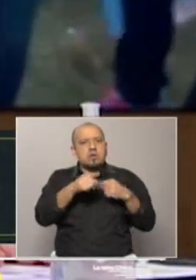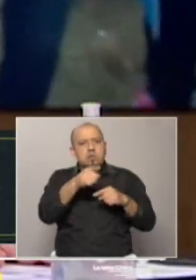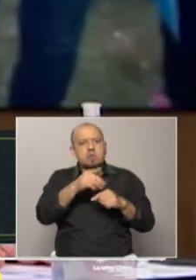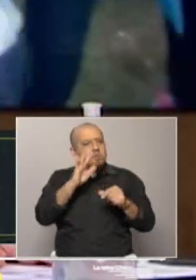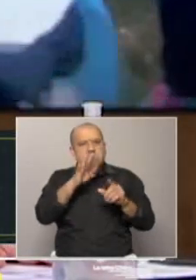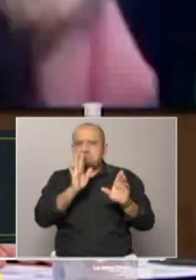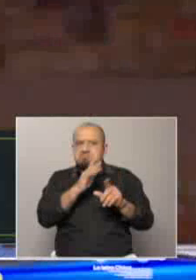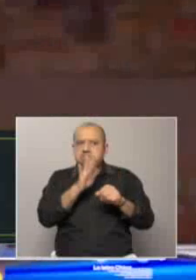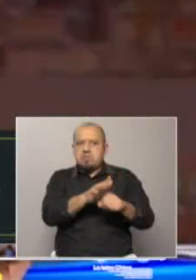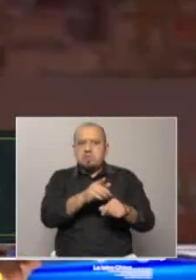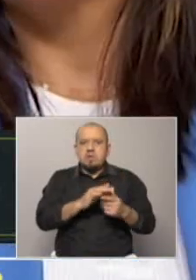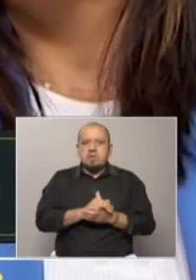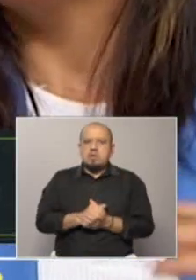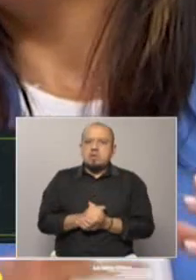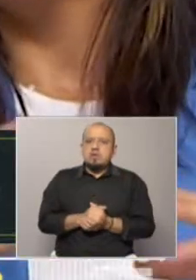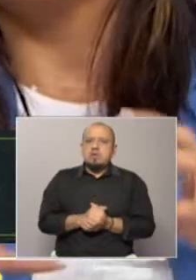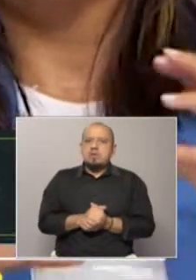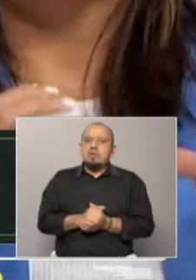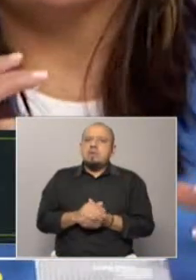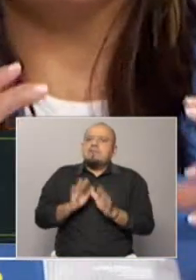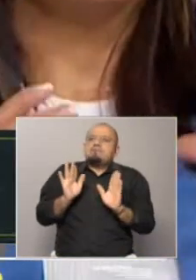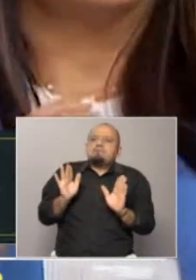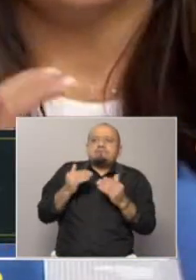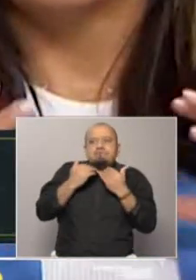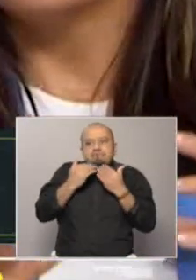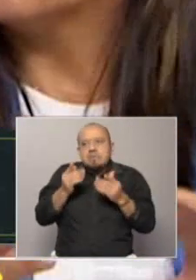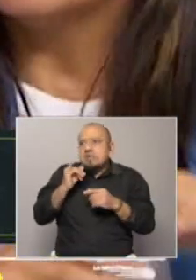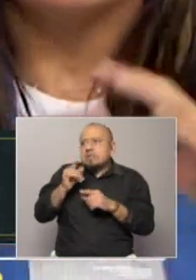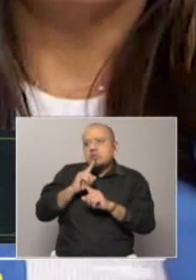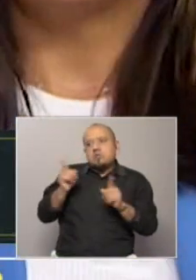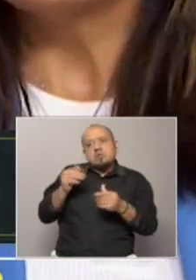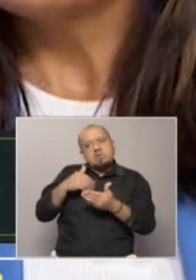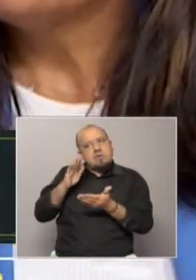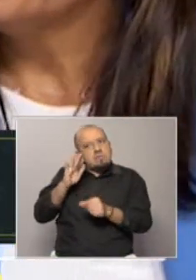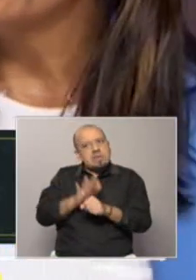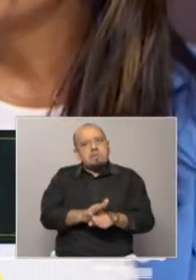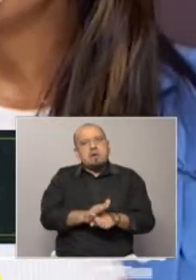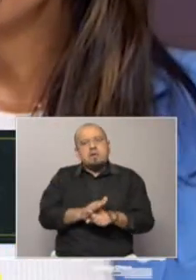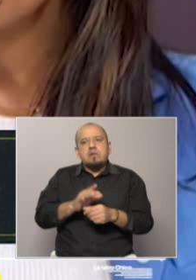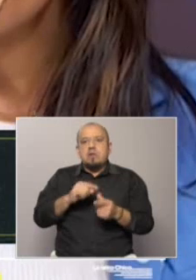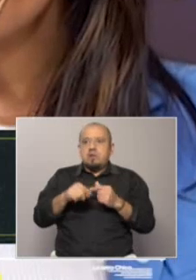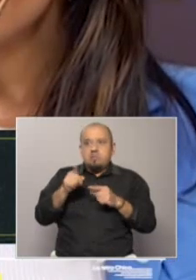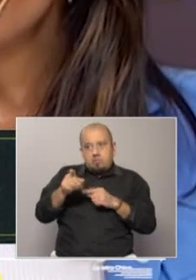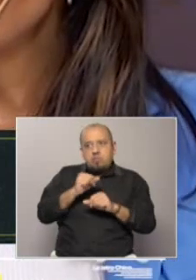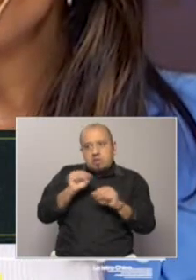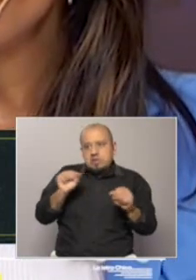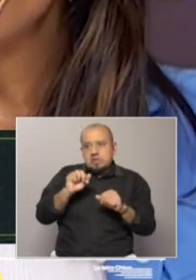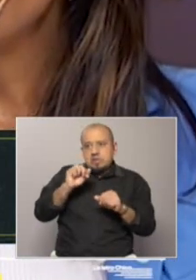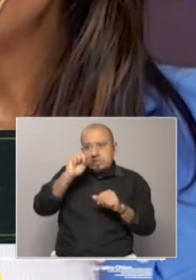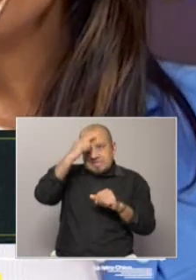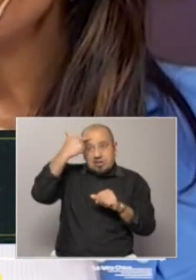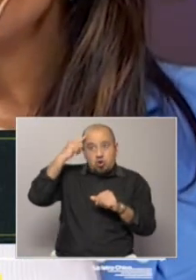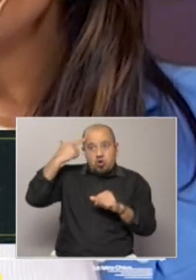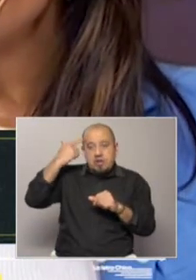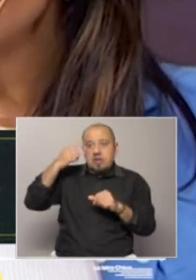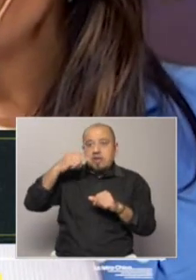vetada por el gobierno. ¿Eso es así? No me pongo a pensar si hubo veto, si no hubo veto. Bueno, pero hay muchos cargos del sartorismo que vos podés decir, bueno, yo